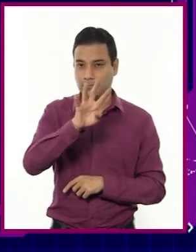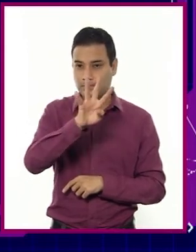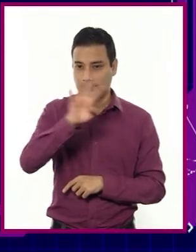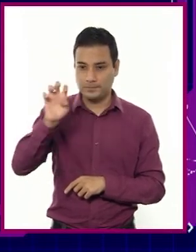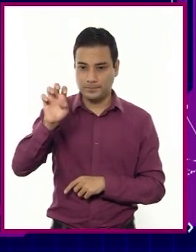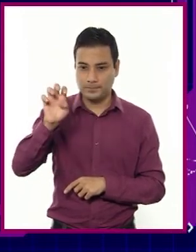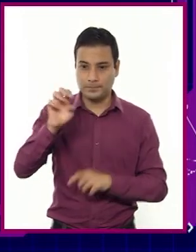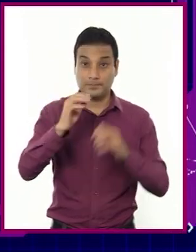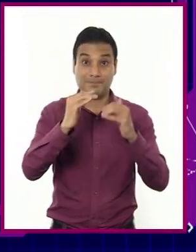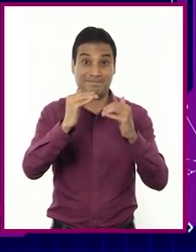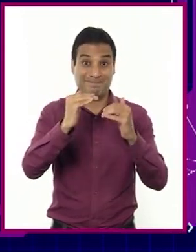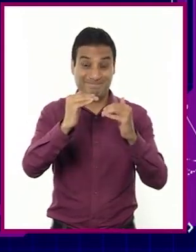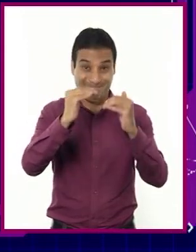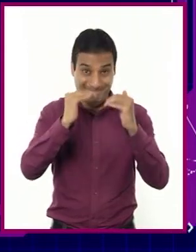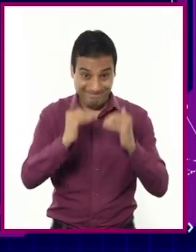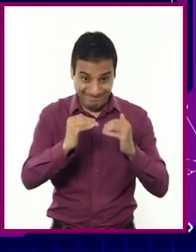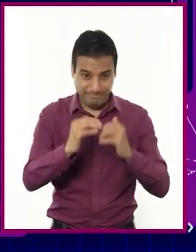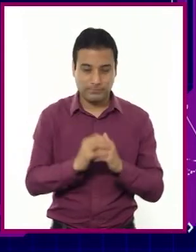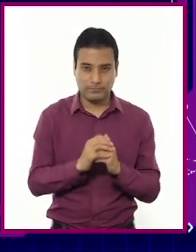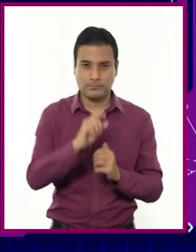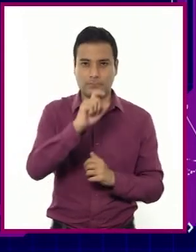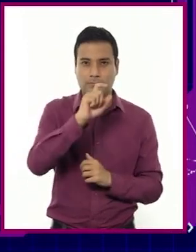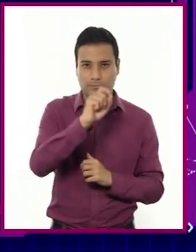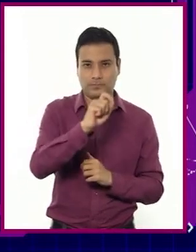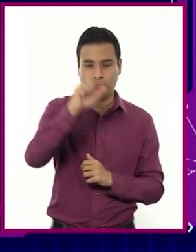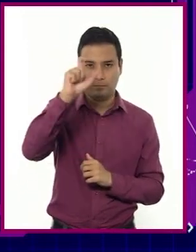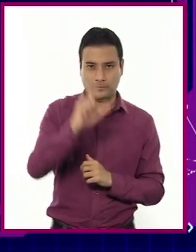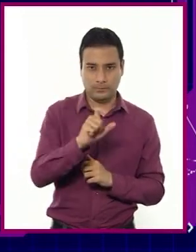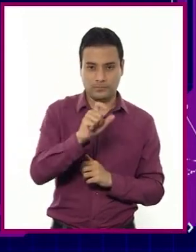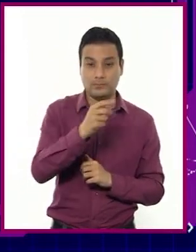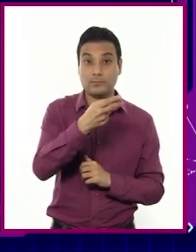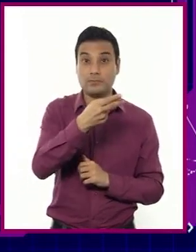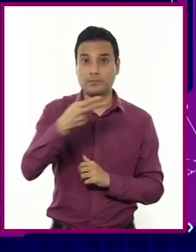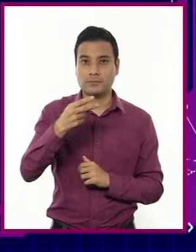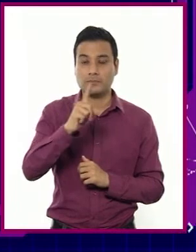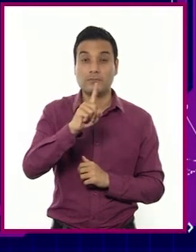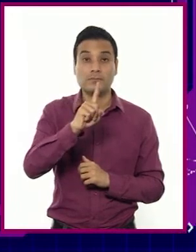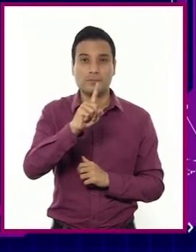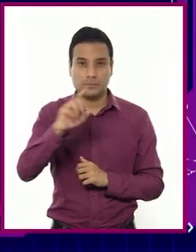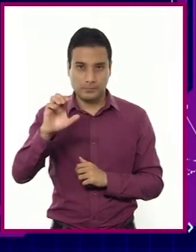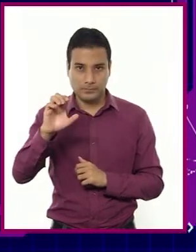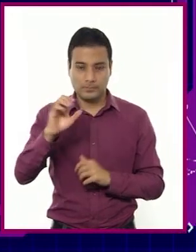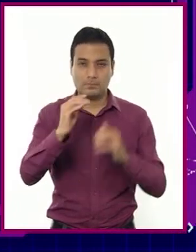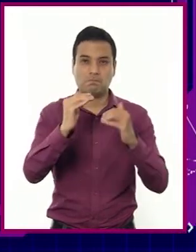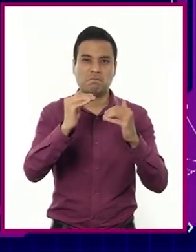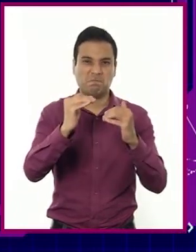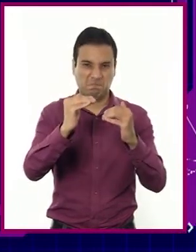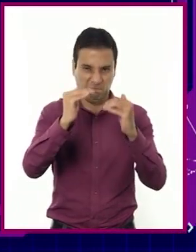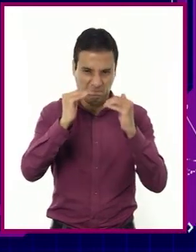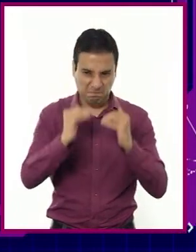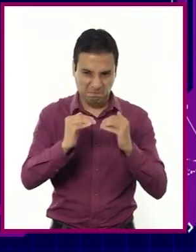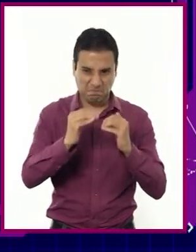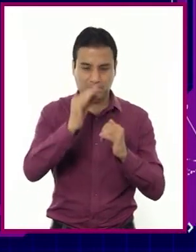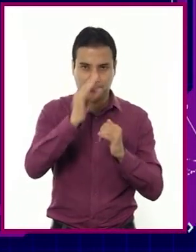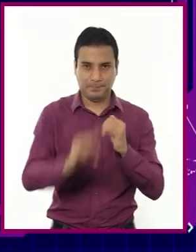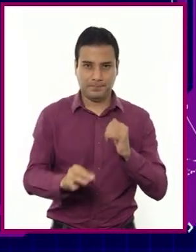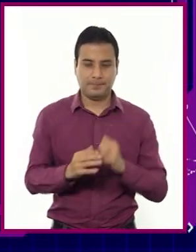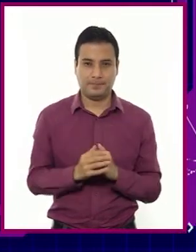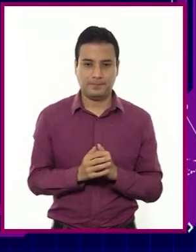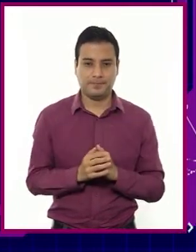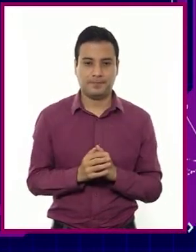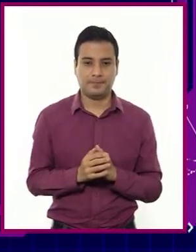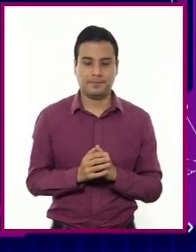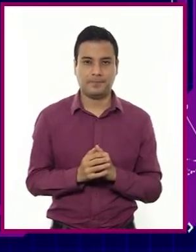los términos semejantes, obtenemos 20x igual a 100. Por último, despejamos la